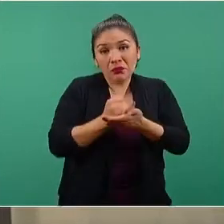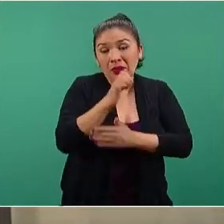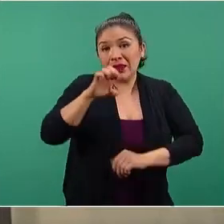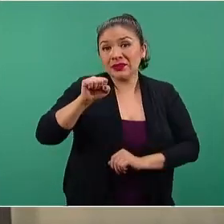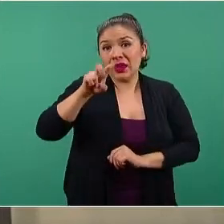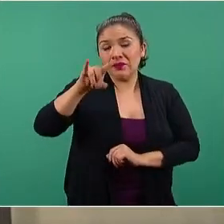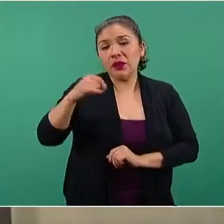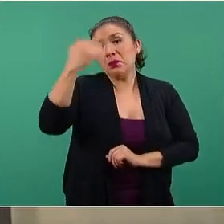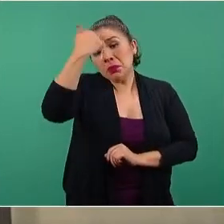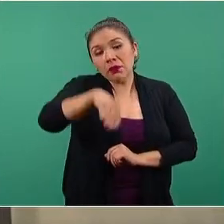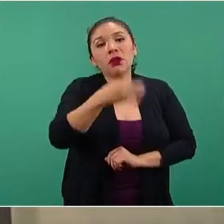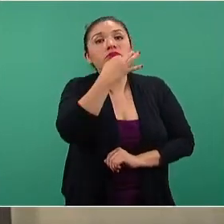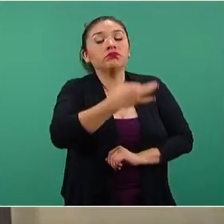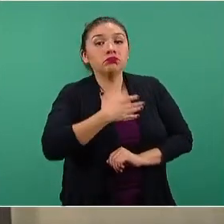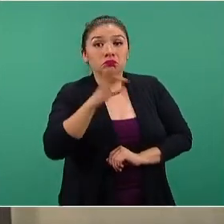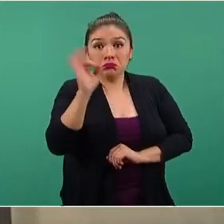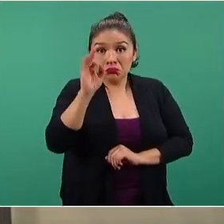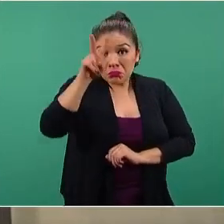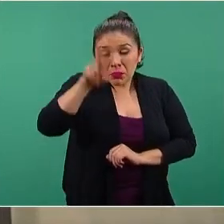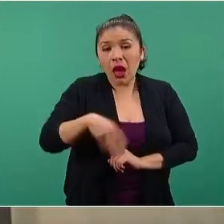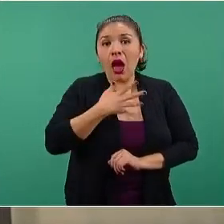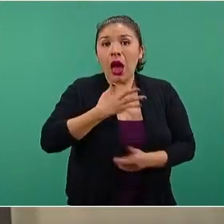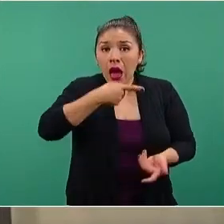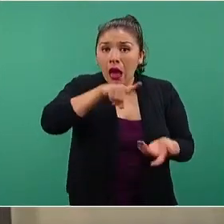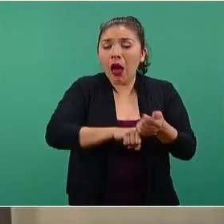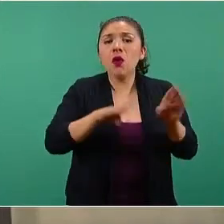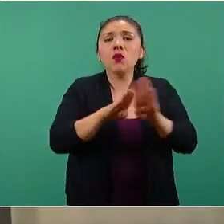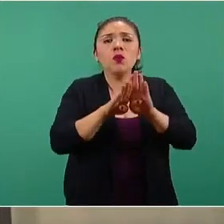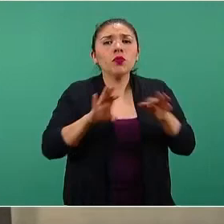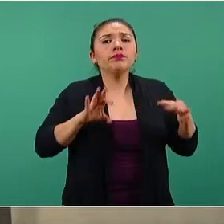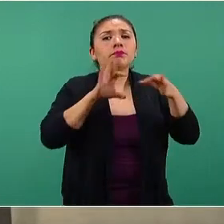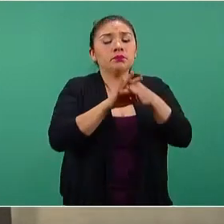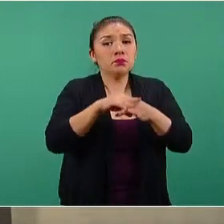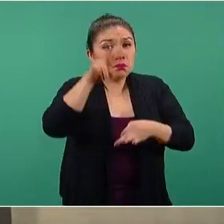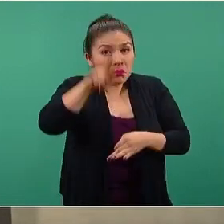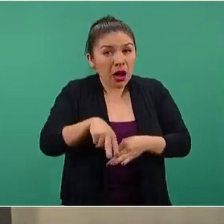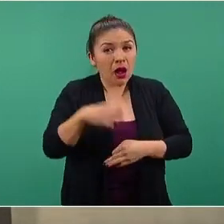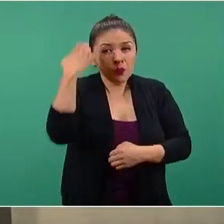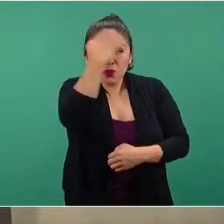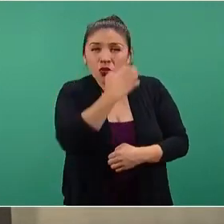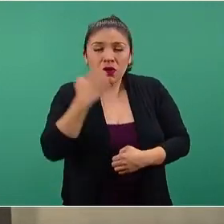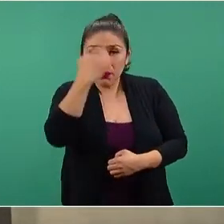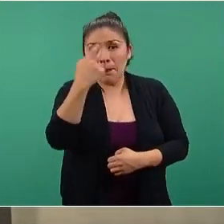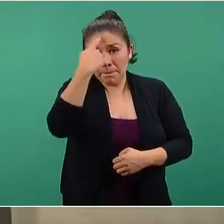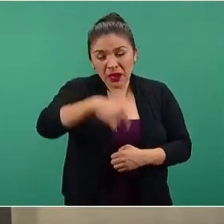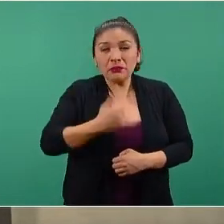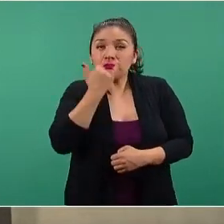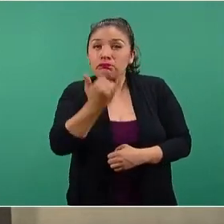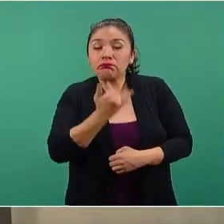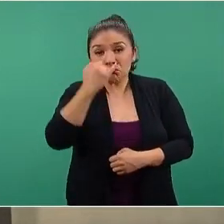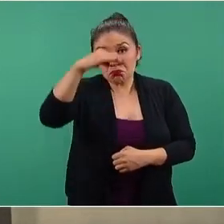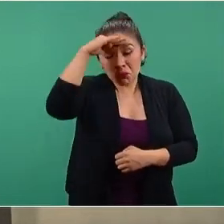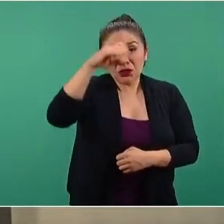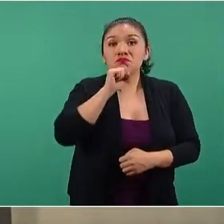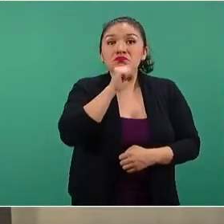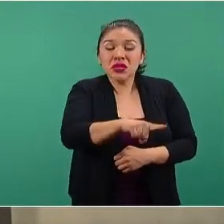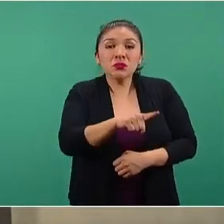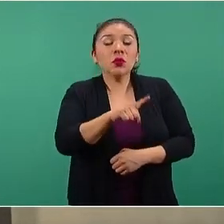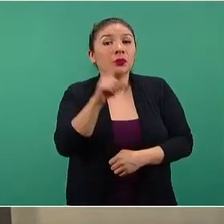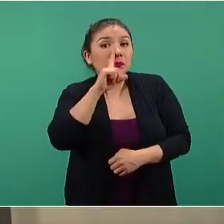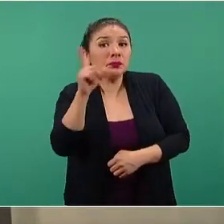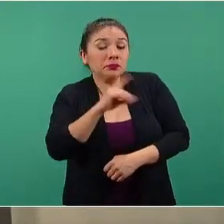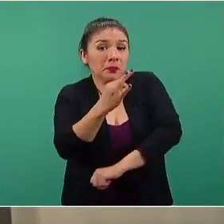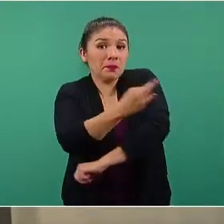SAVIS, que nos indicará si existe o no existe evidencia suficiente para suponer una relación